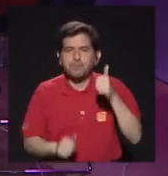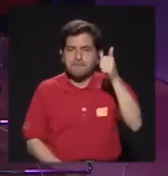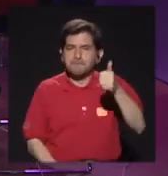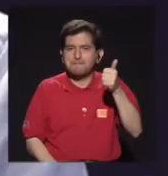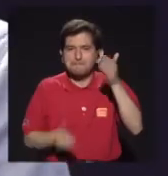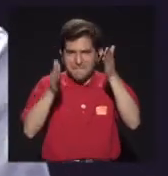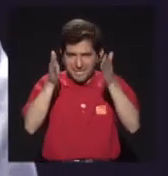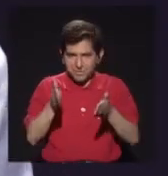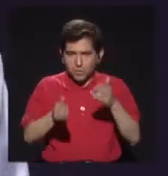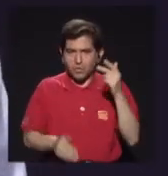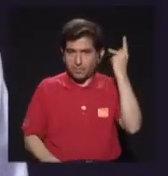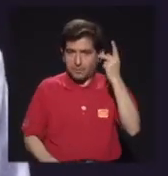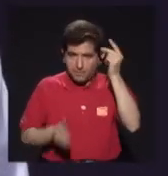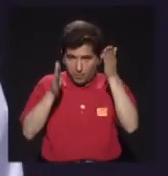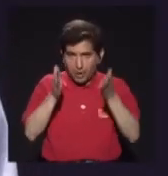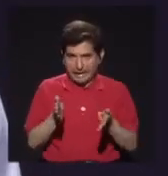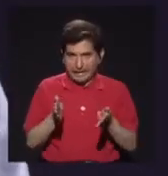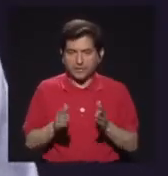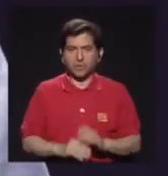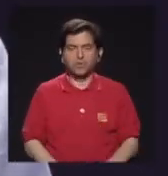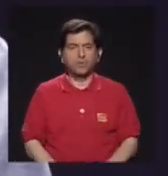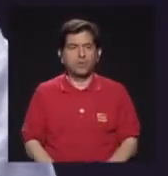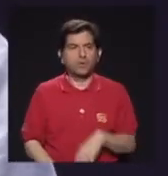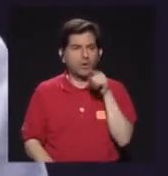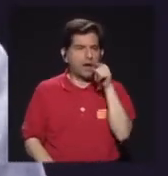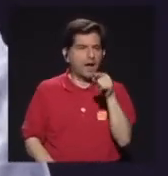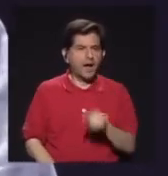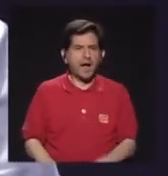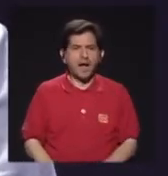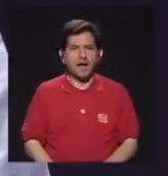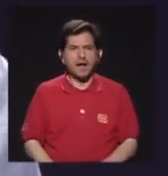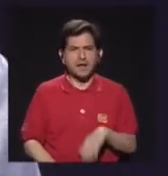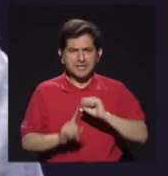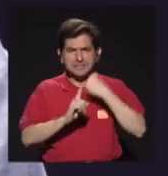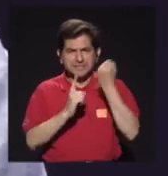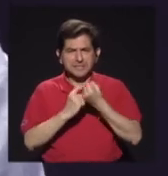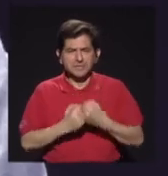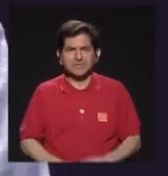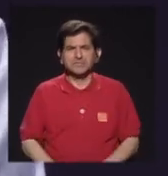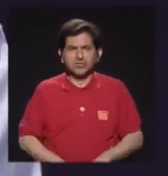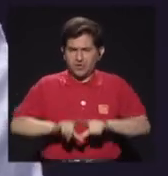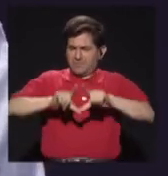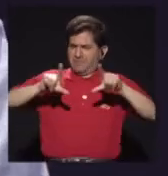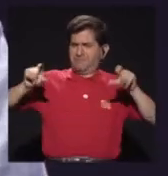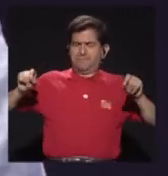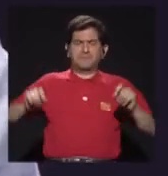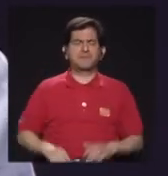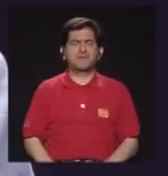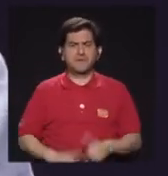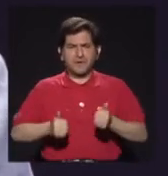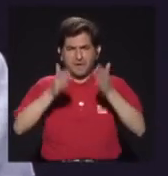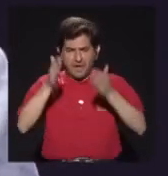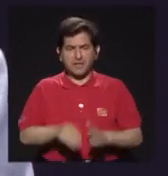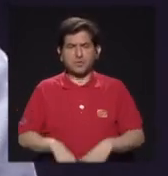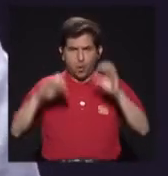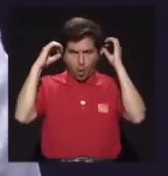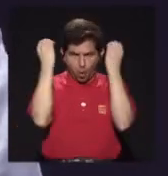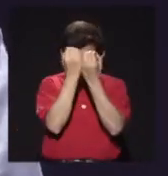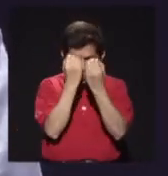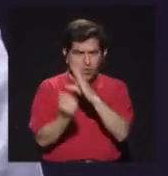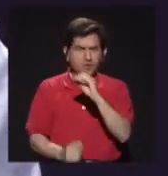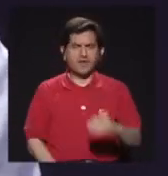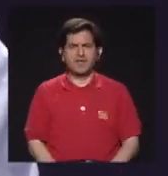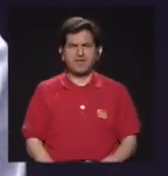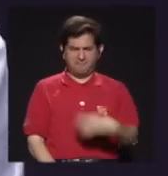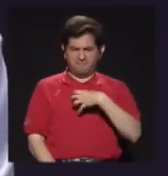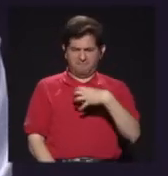porque realmente esos son es el alto grado de polarización que generando en la candidatura de ottón solís y los reclamos ante